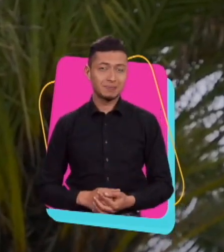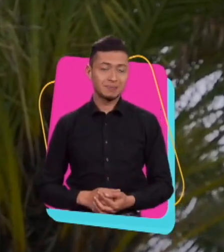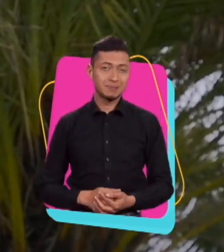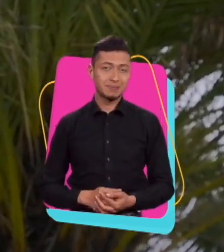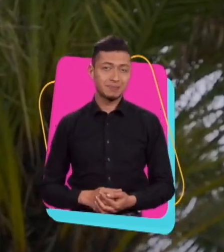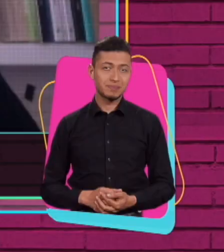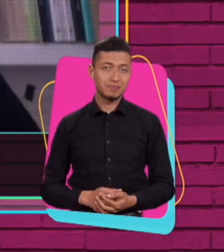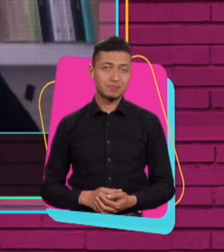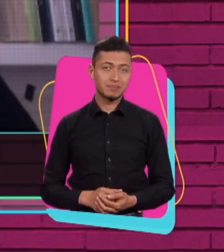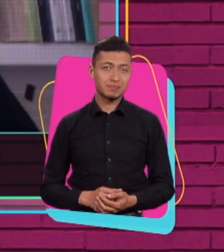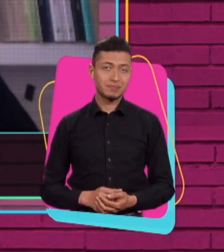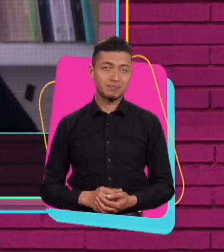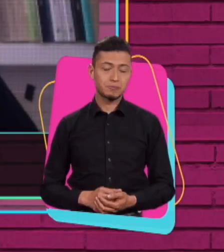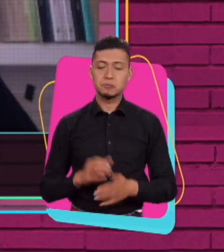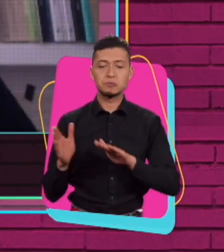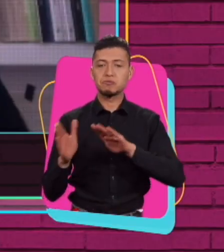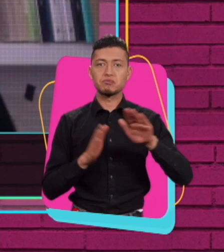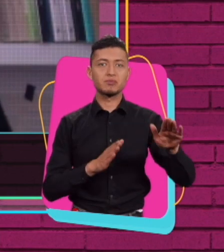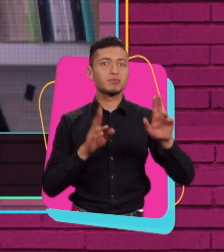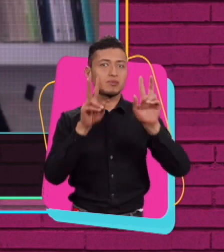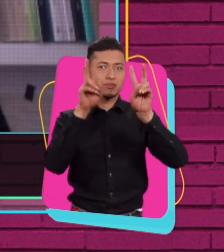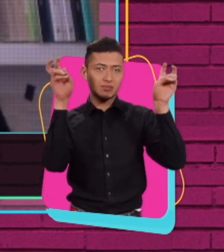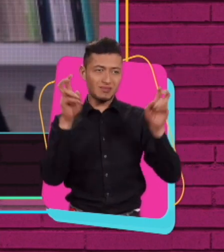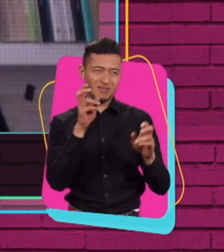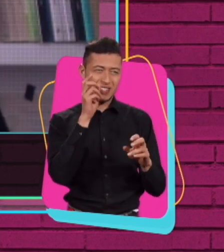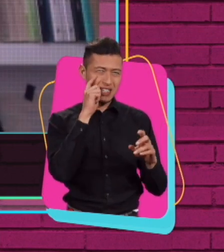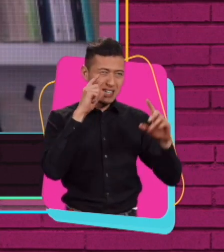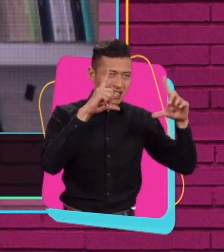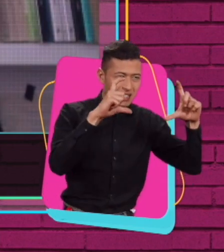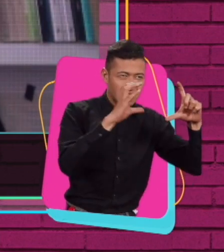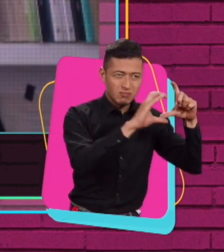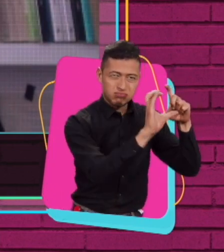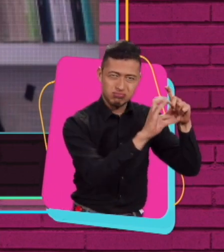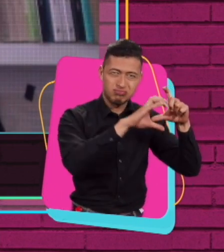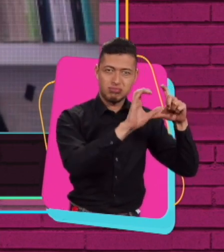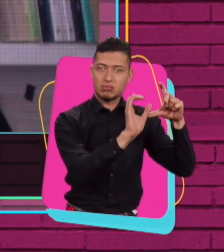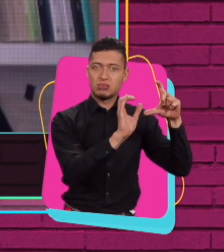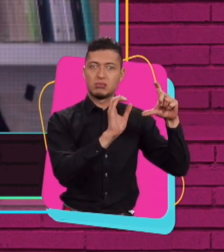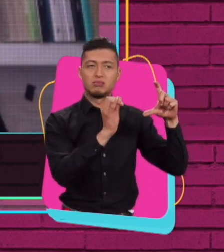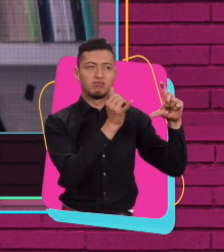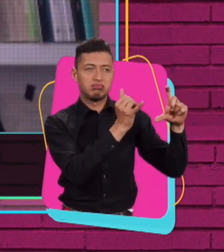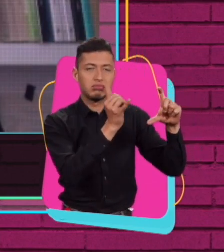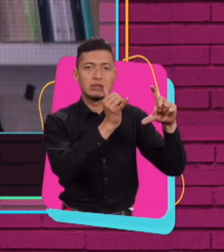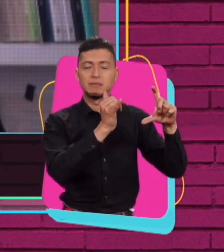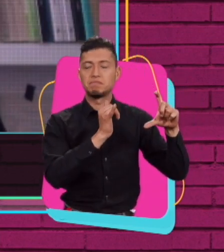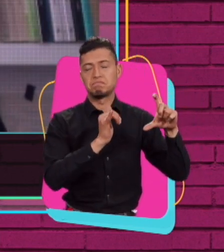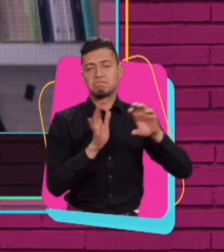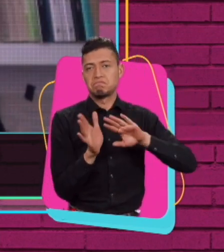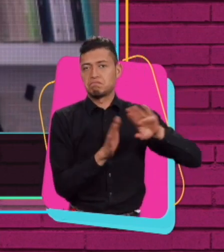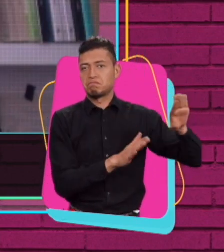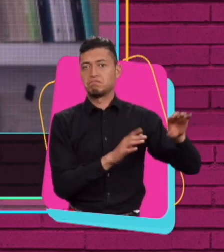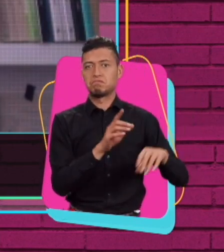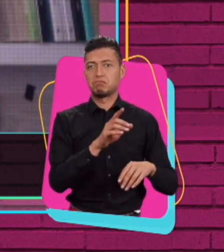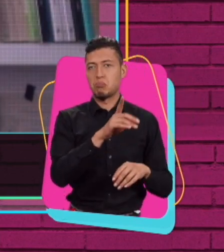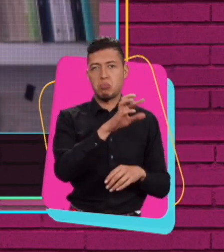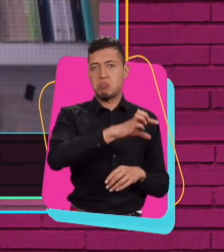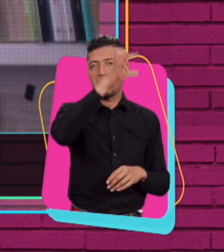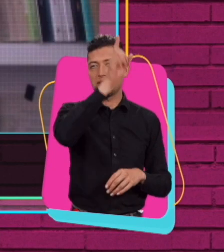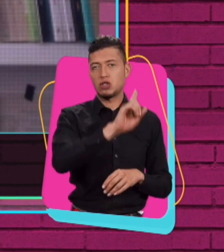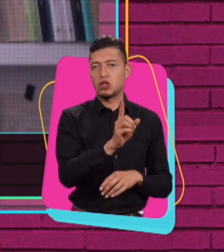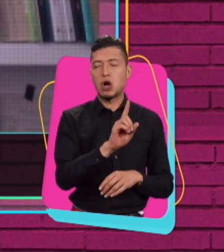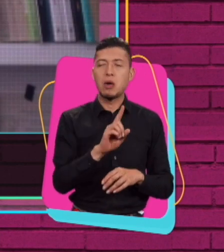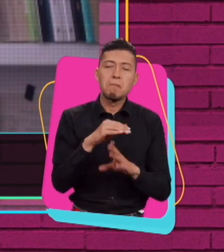máquinas, digamos, de cámaras, digamos,